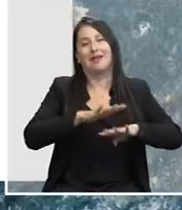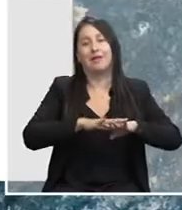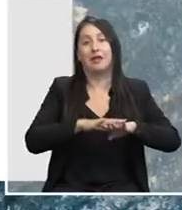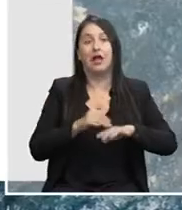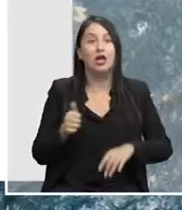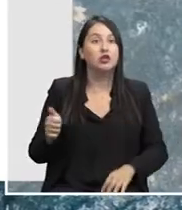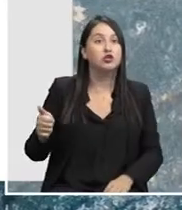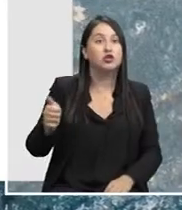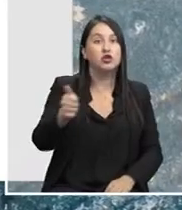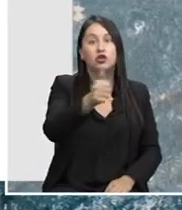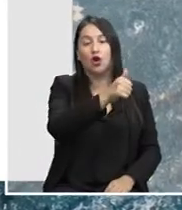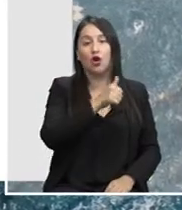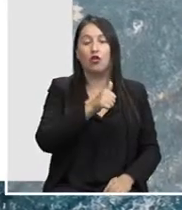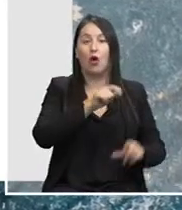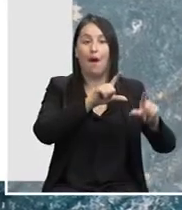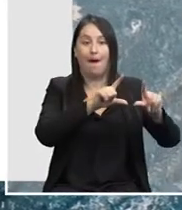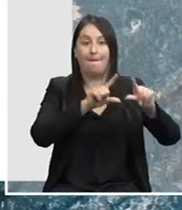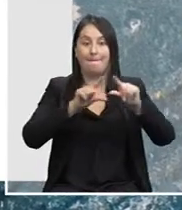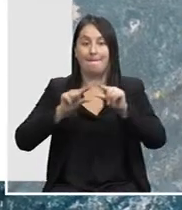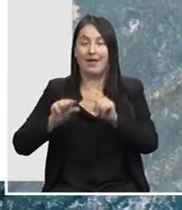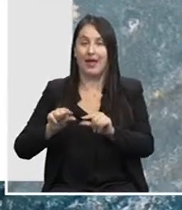mundo disminuye su